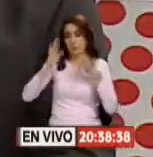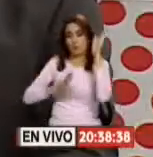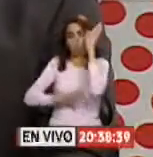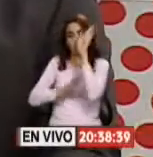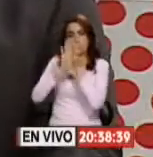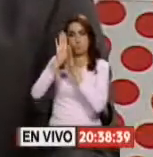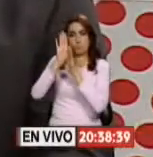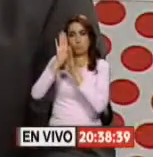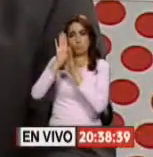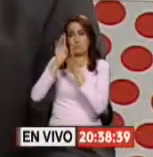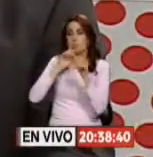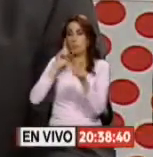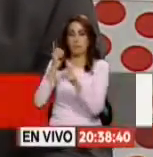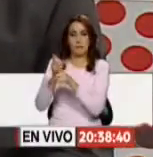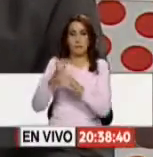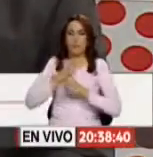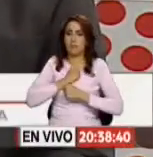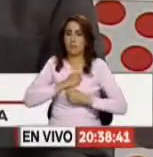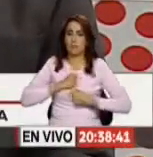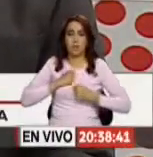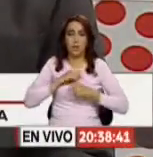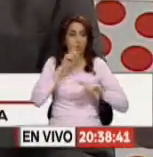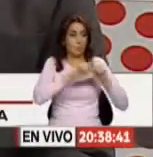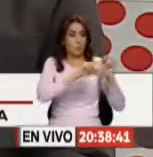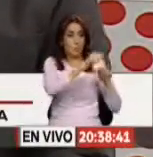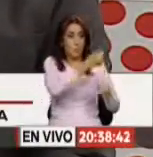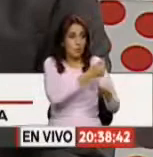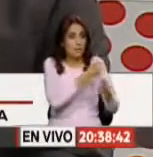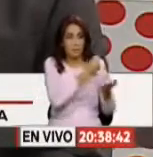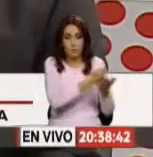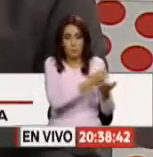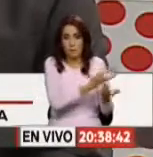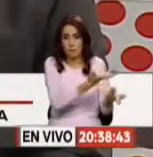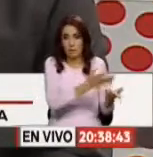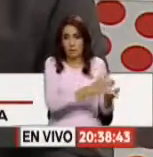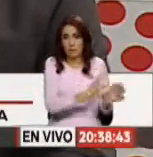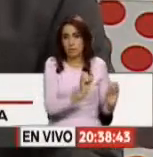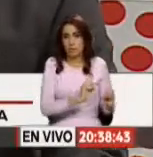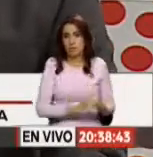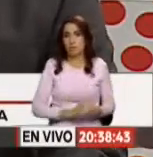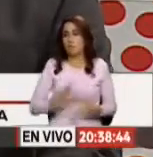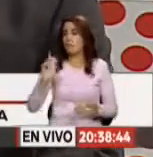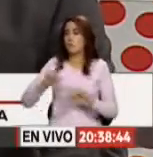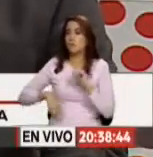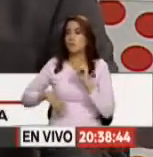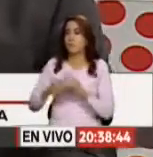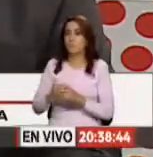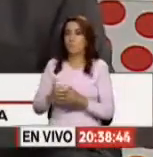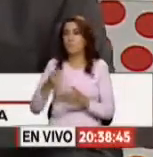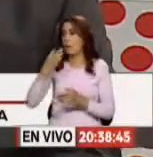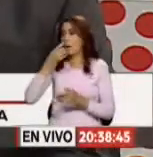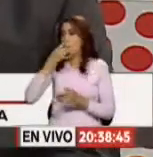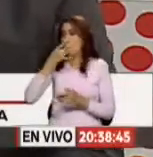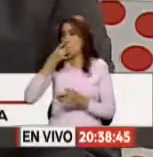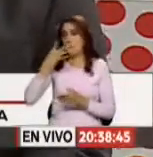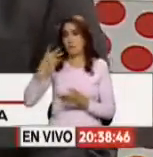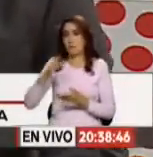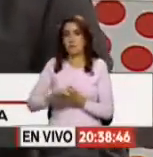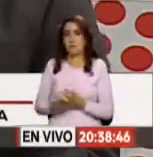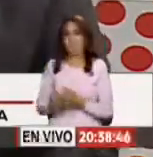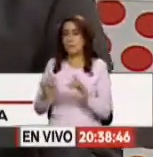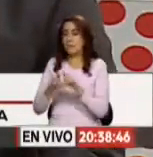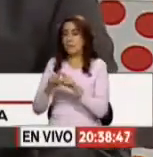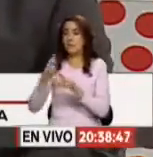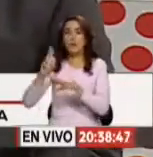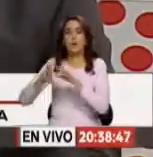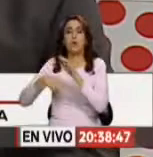progresando. Esa es la realidad, lastimosamente. ¿No pueden adquirirlo de otra forma? No. Es que estos medicamentos no funcionan así, ya que no es